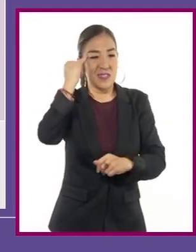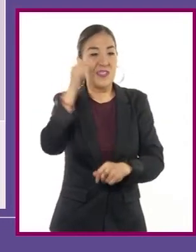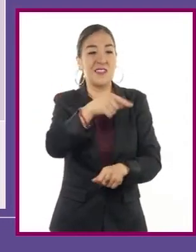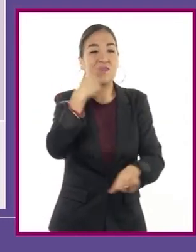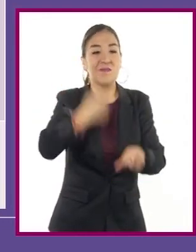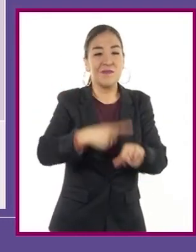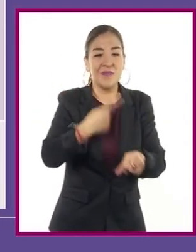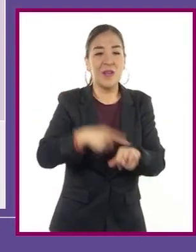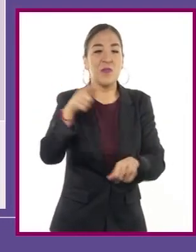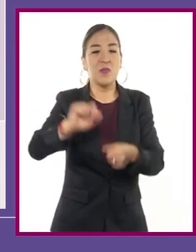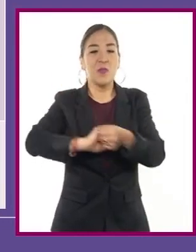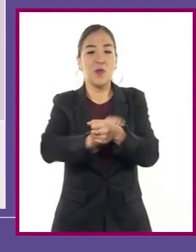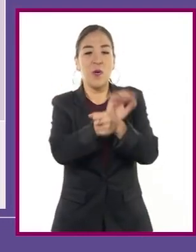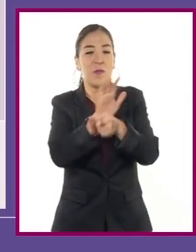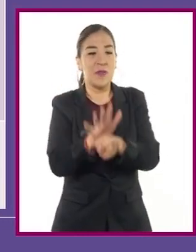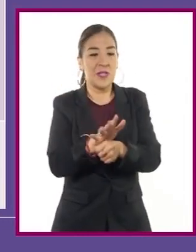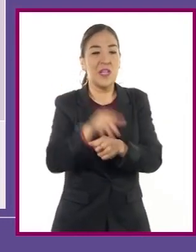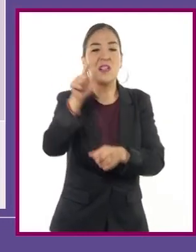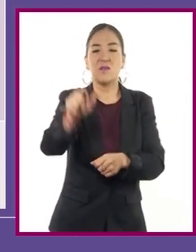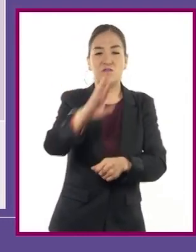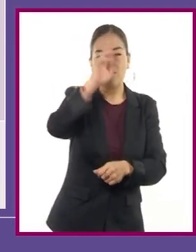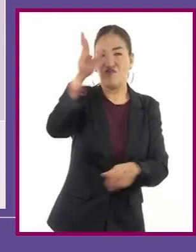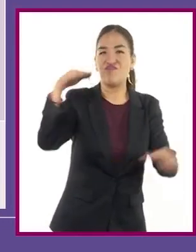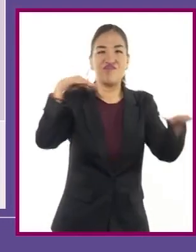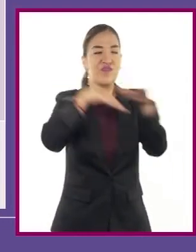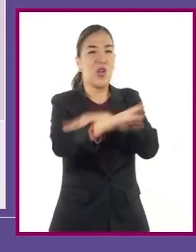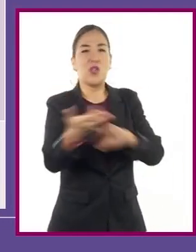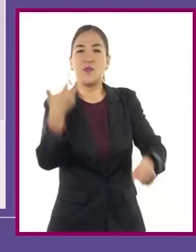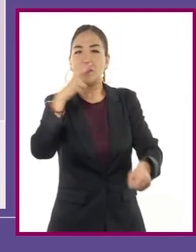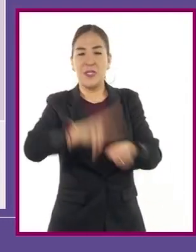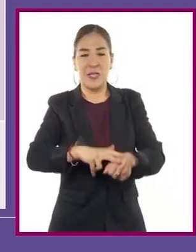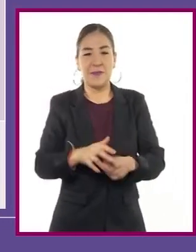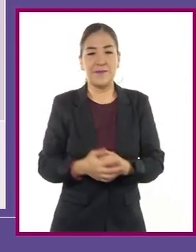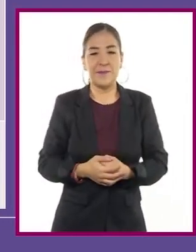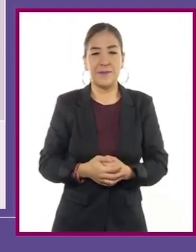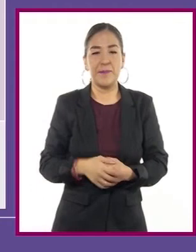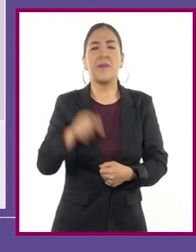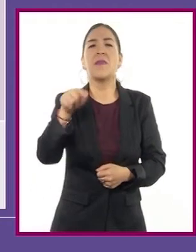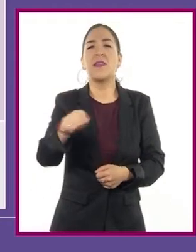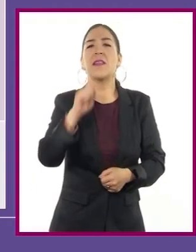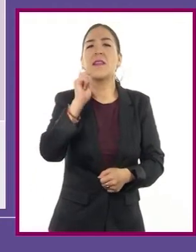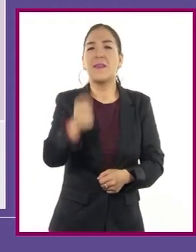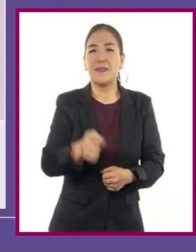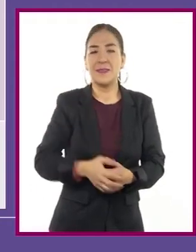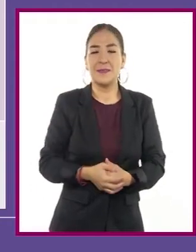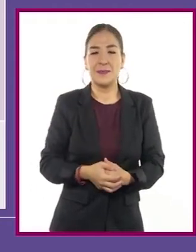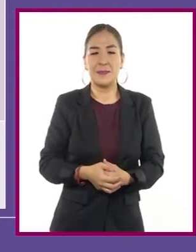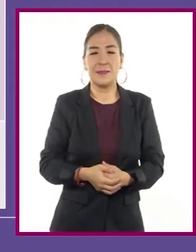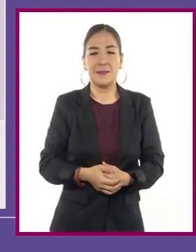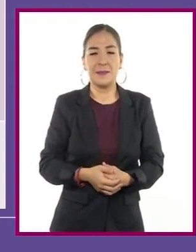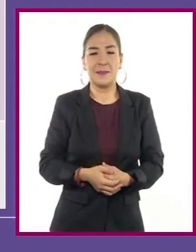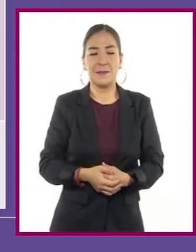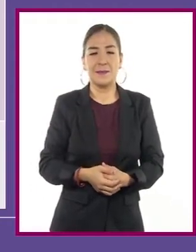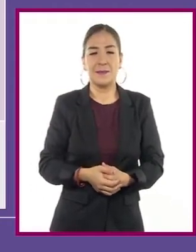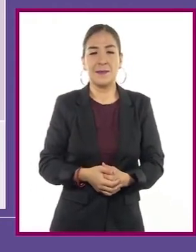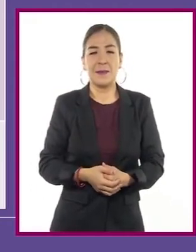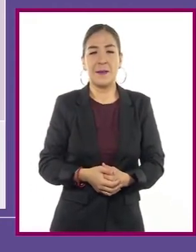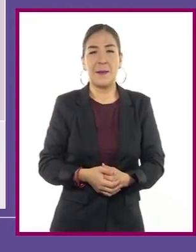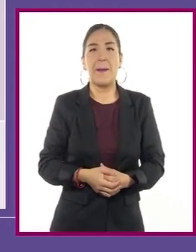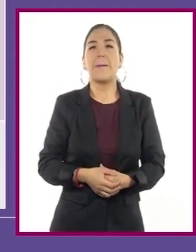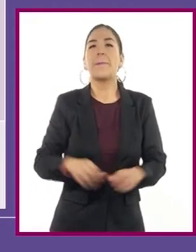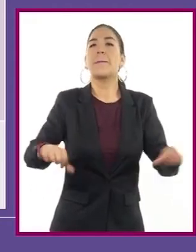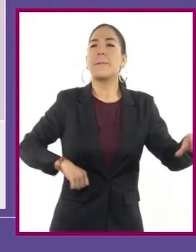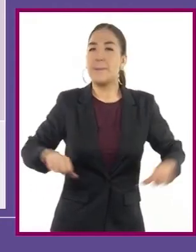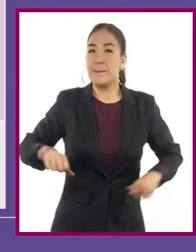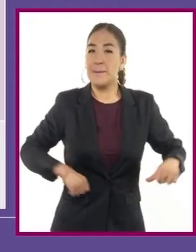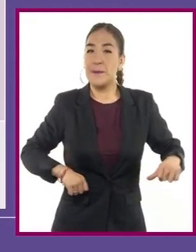por COVID-19 y les prohíben la entrada a hospitales. Muy bien. El